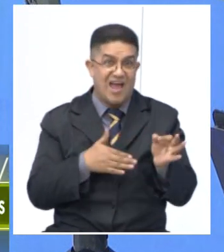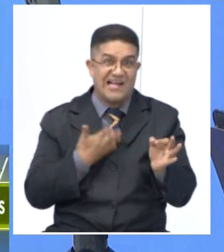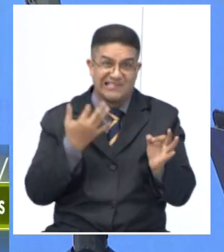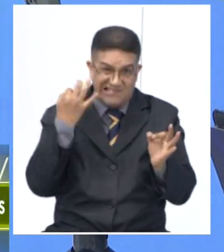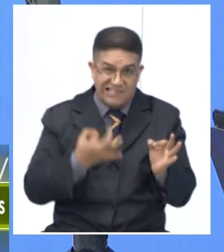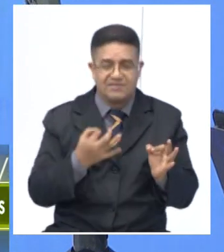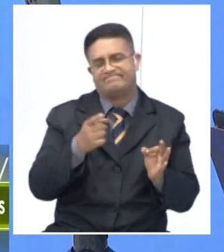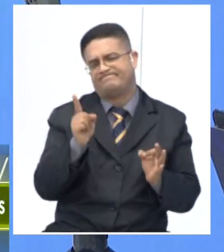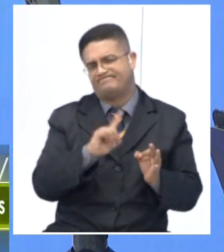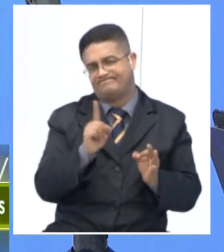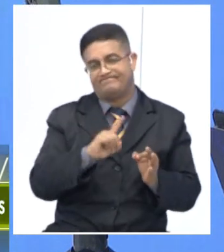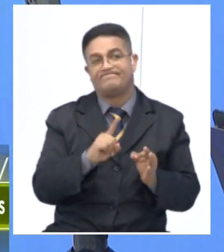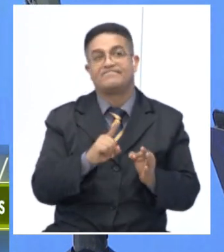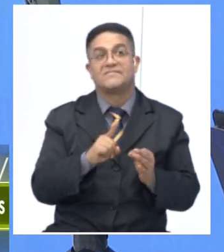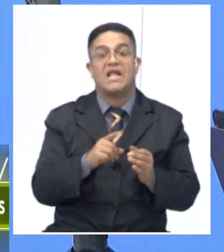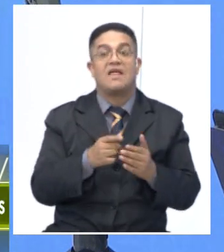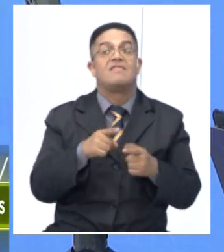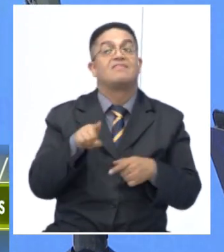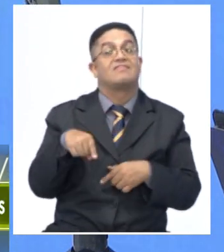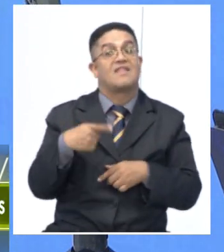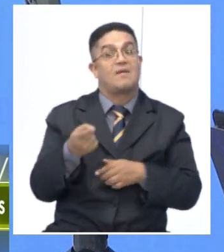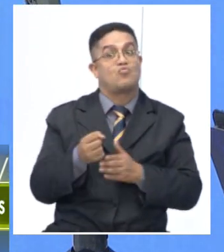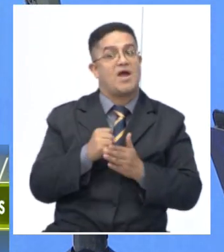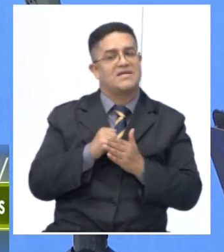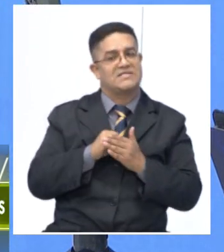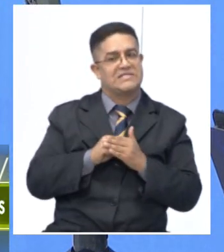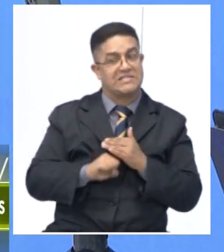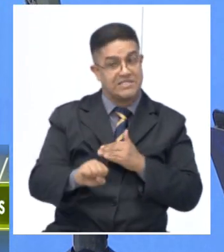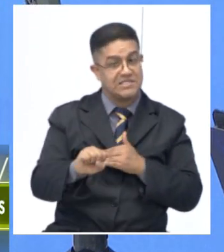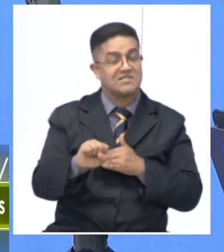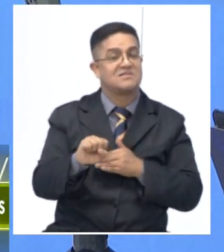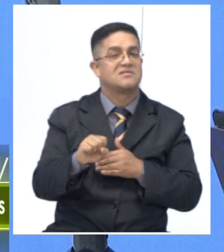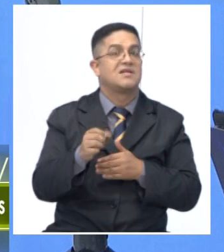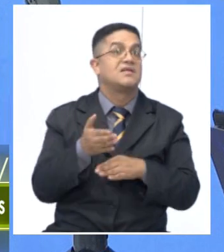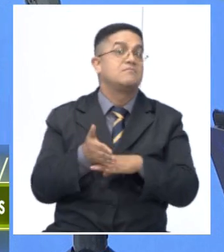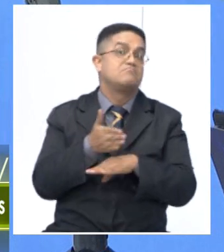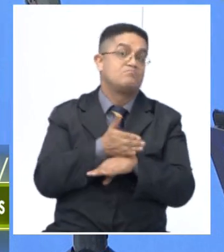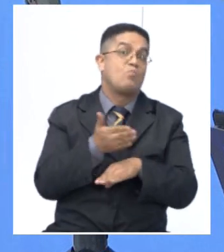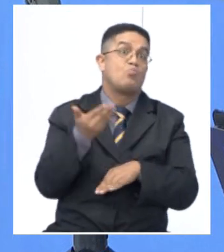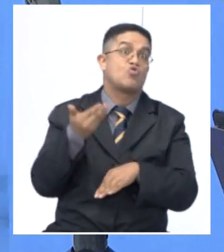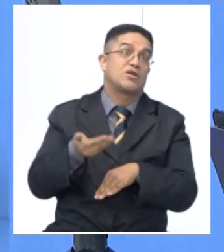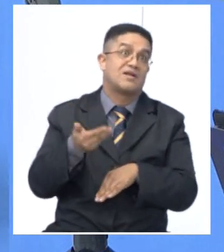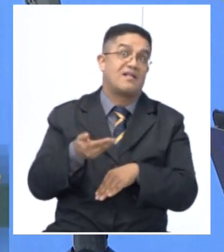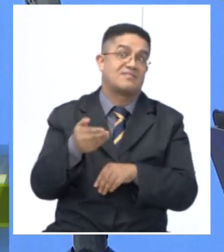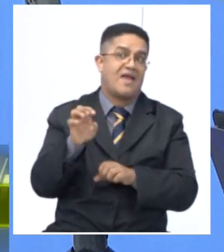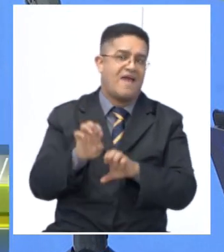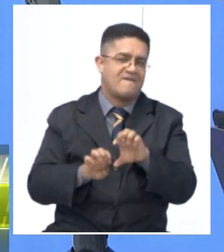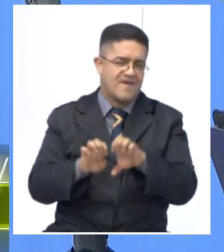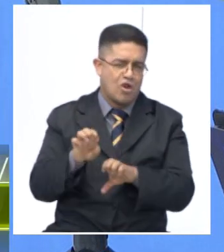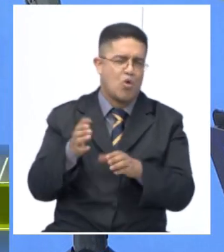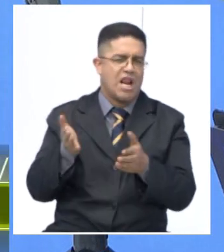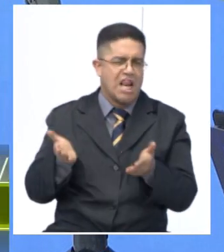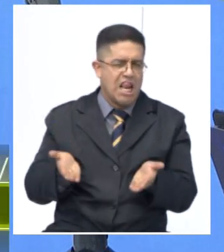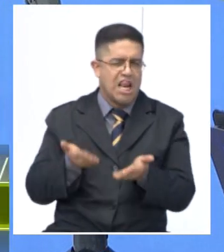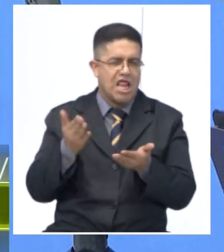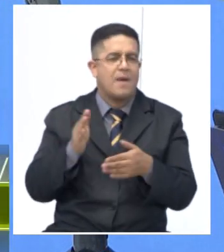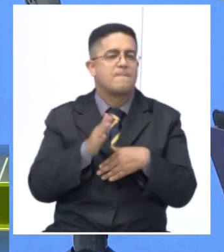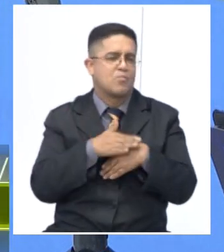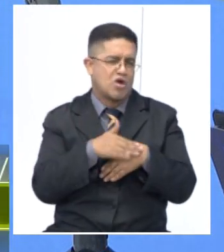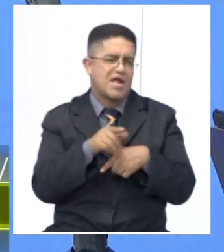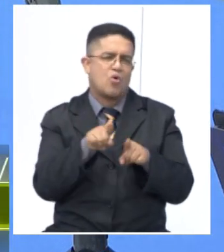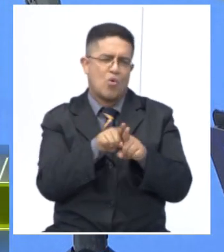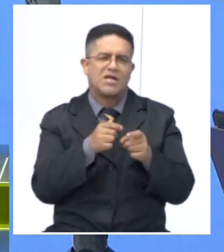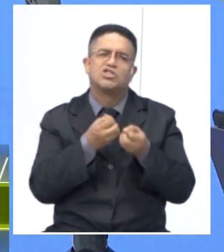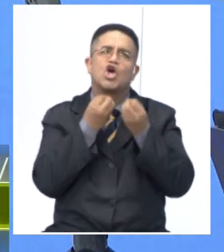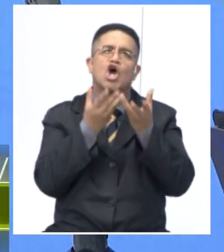de que una vez que tengamos a este pacientico, la evaluación precoz es importante, esa estimulación temprana, porque como les comentaba, no